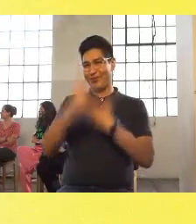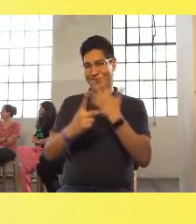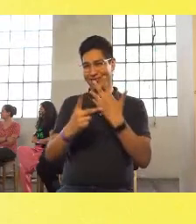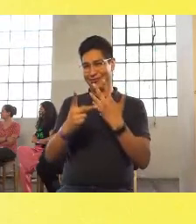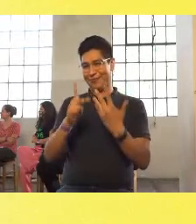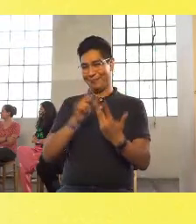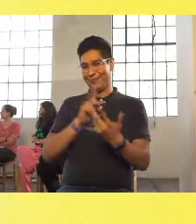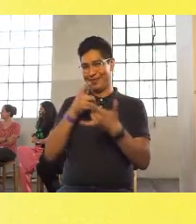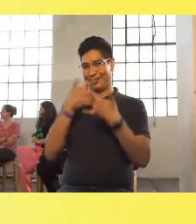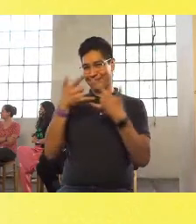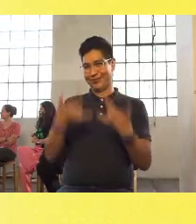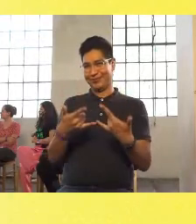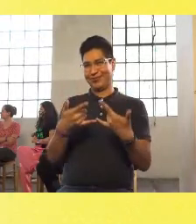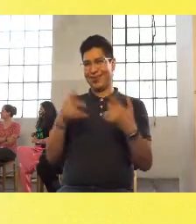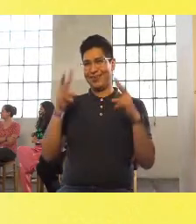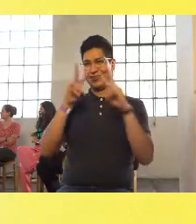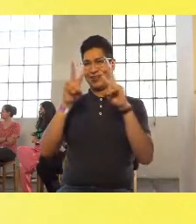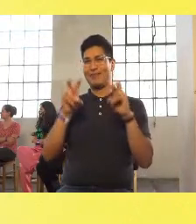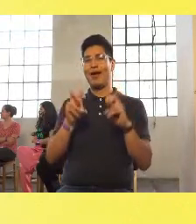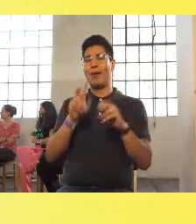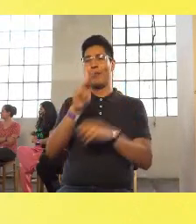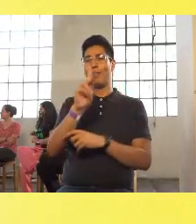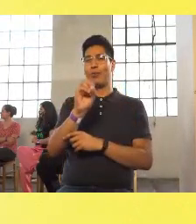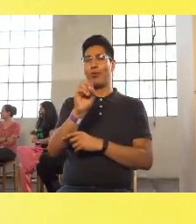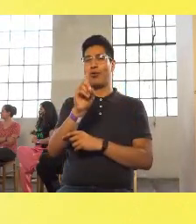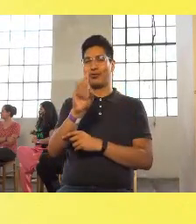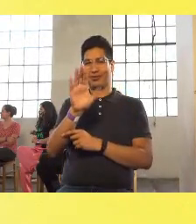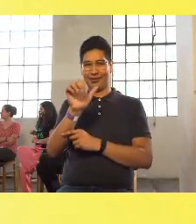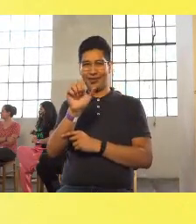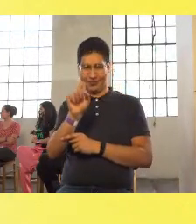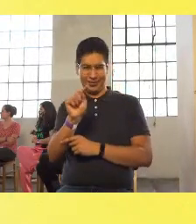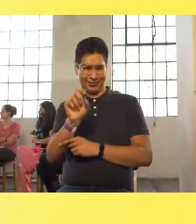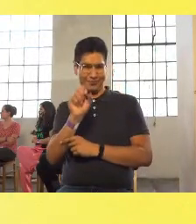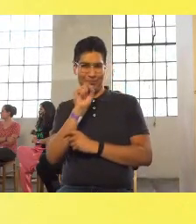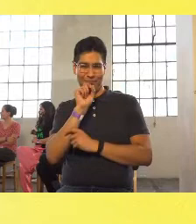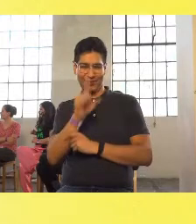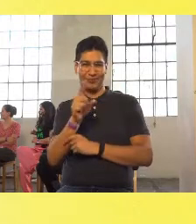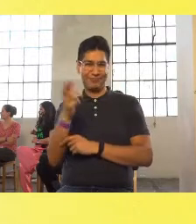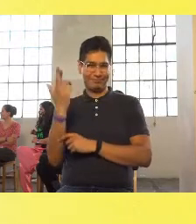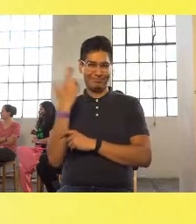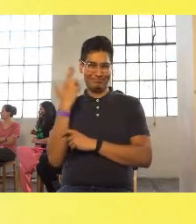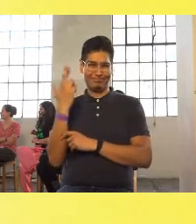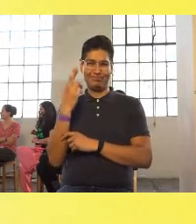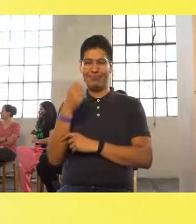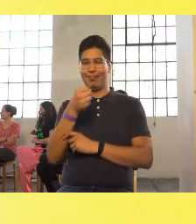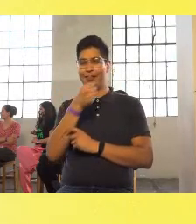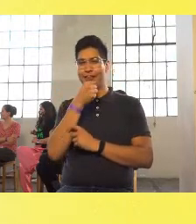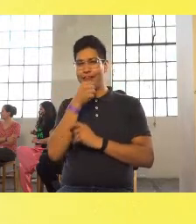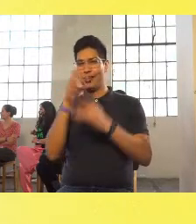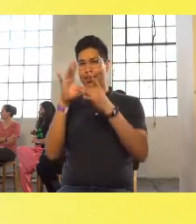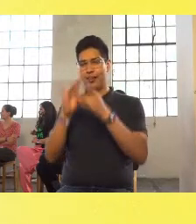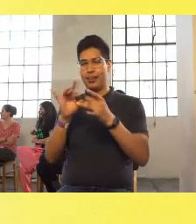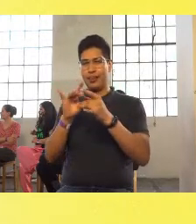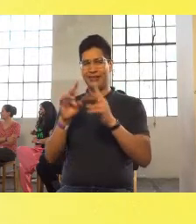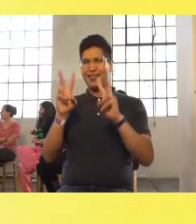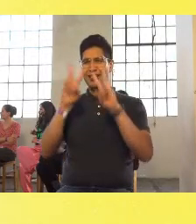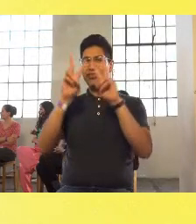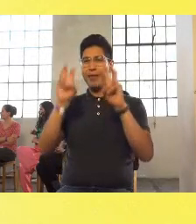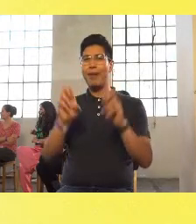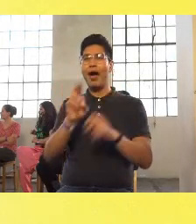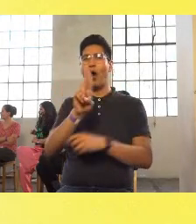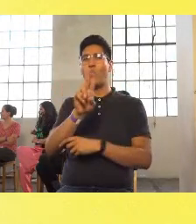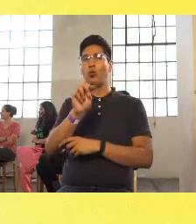pero era como sobre narrar utopías, ¿no? Y como que todo el tema de utopía, siento que me dejó como pensando un chorro